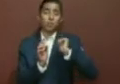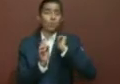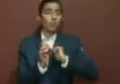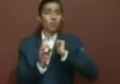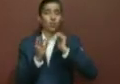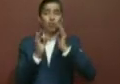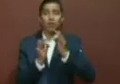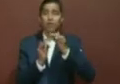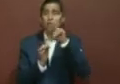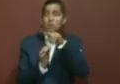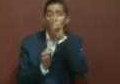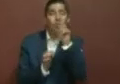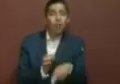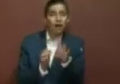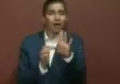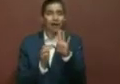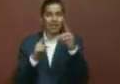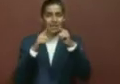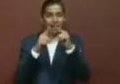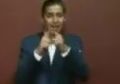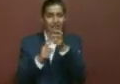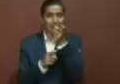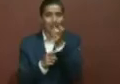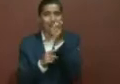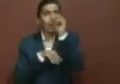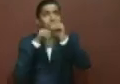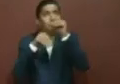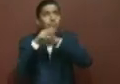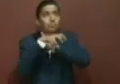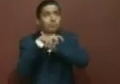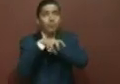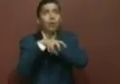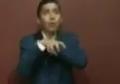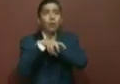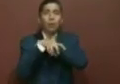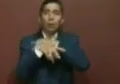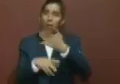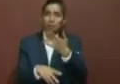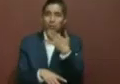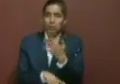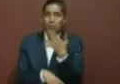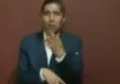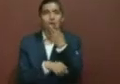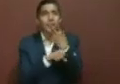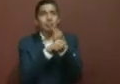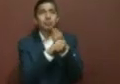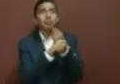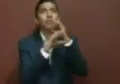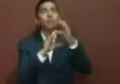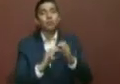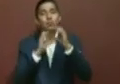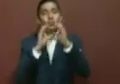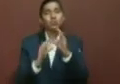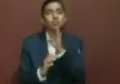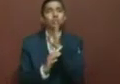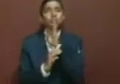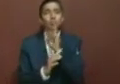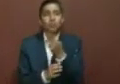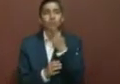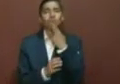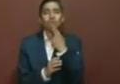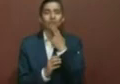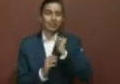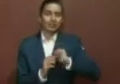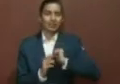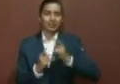otra iglesia en Michoacán tiene este tipo de arquitectura. Así que vale la pena en el tema de conservación de bienes